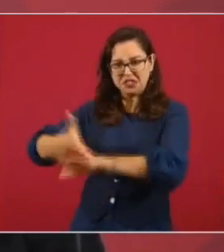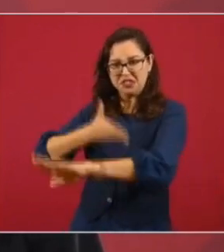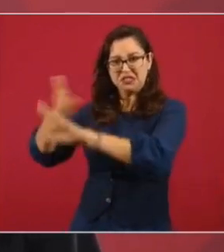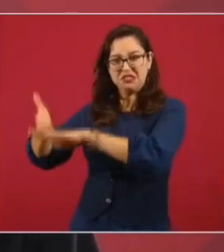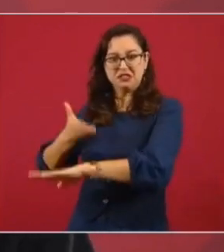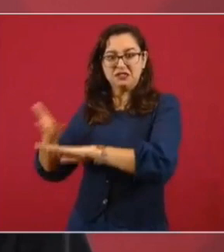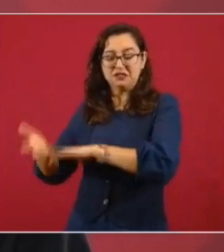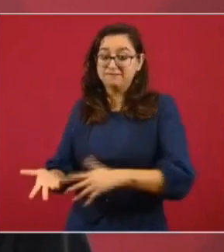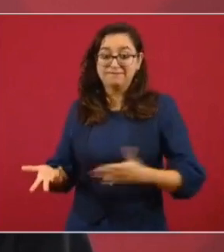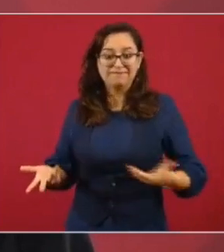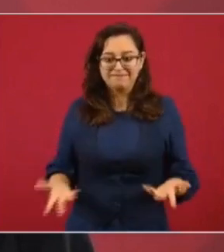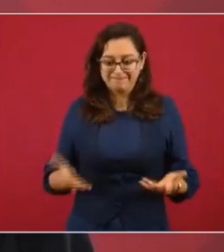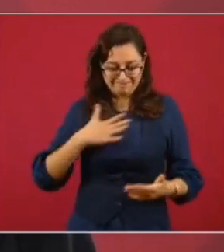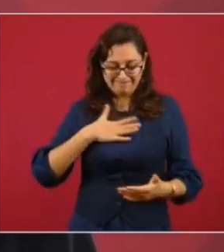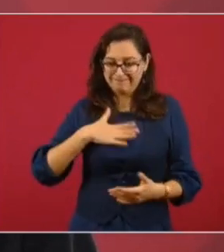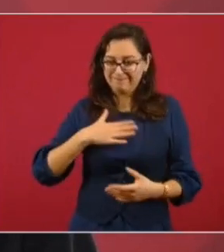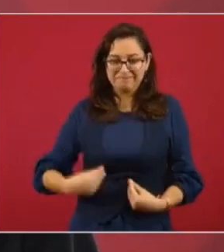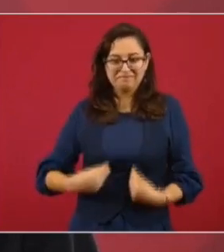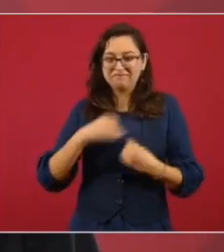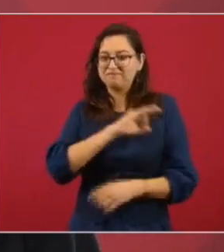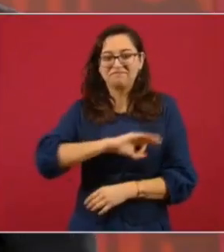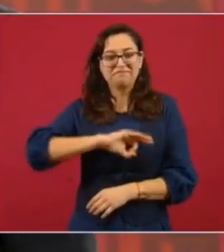La felicidad verdadera